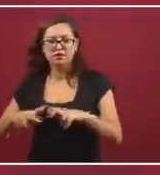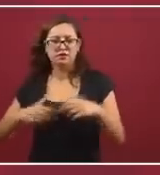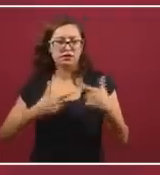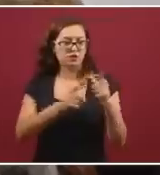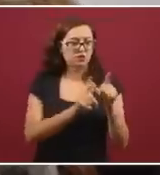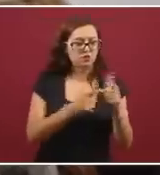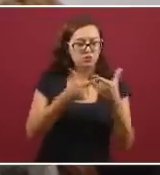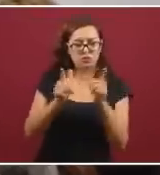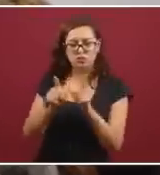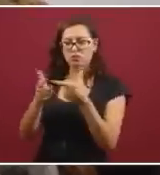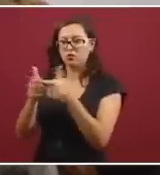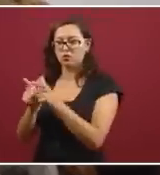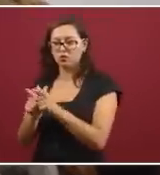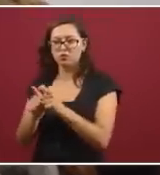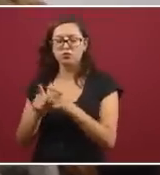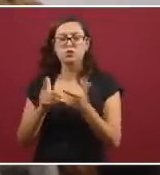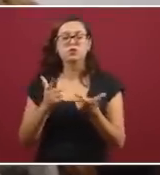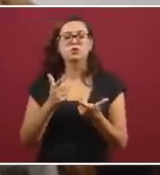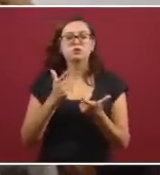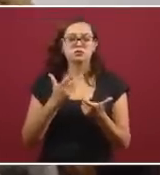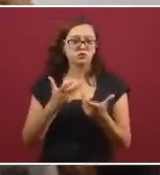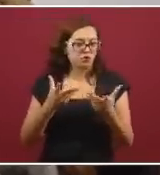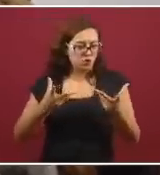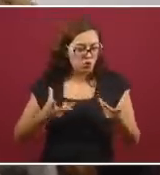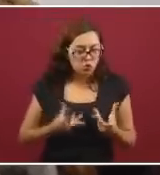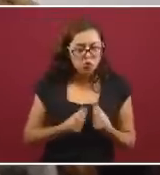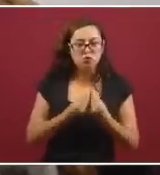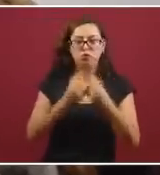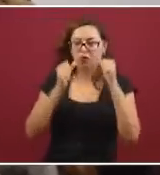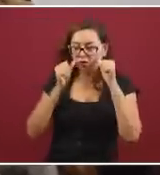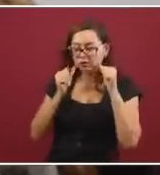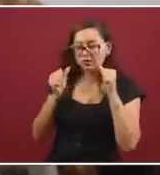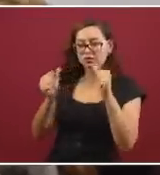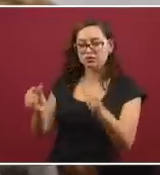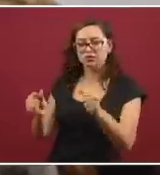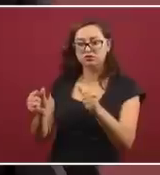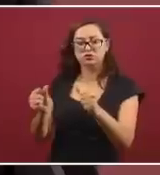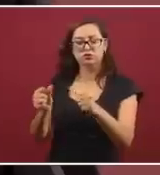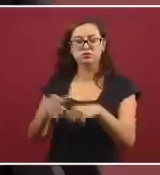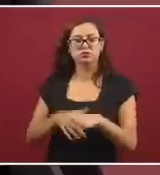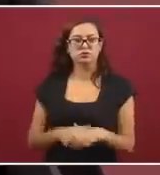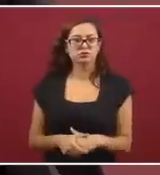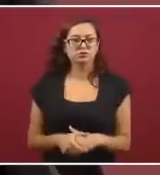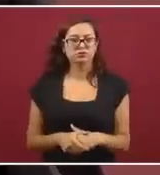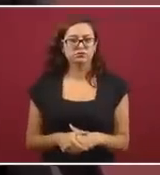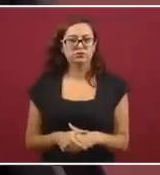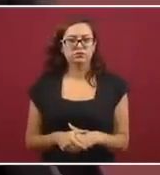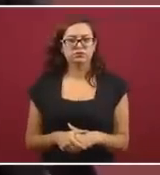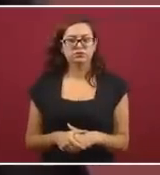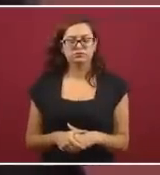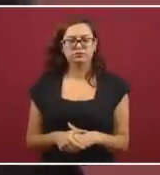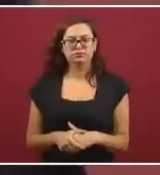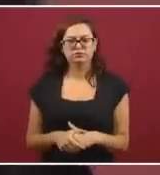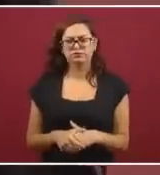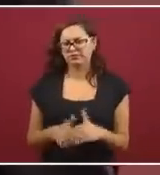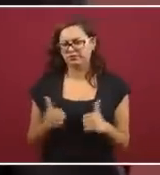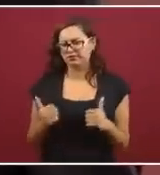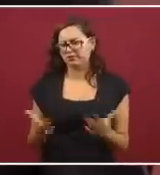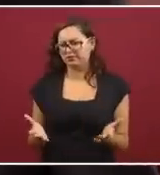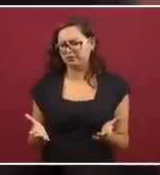y los prestadores de servicios que acompañen para